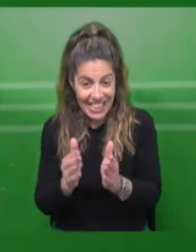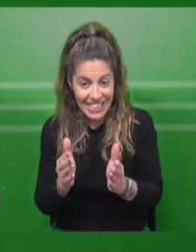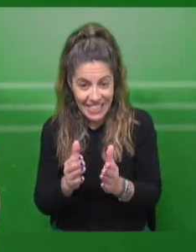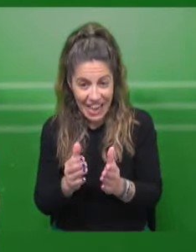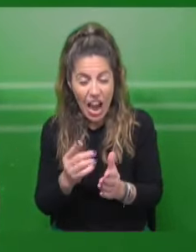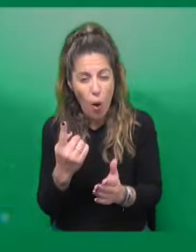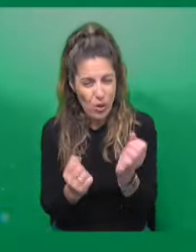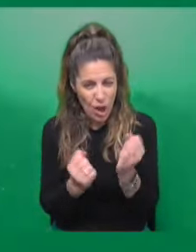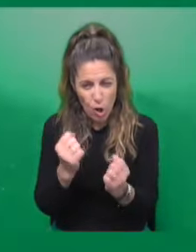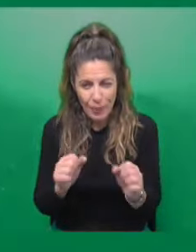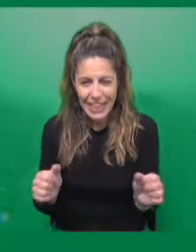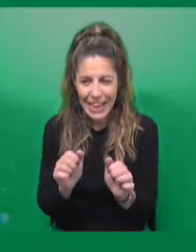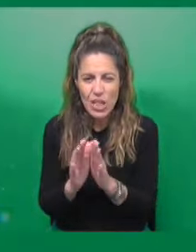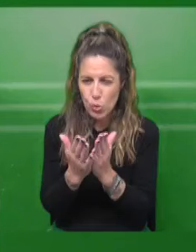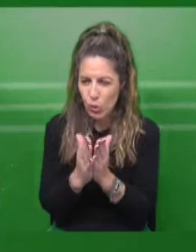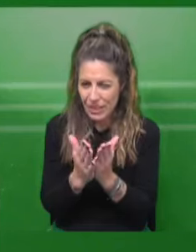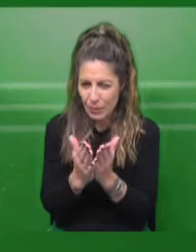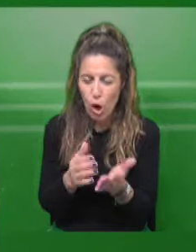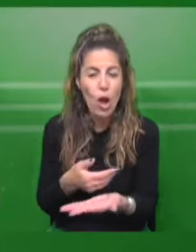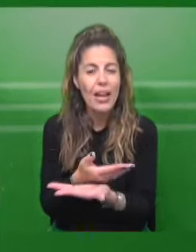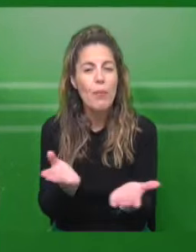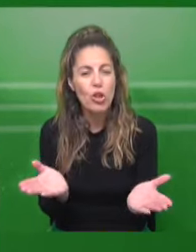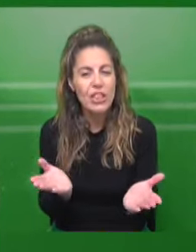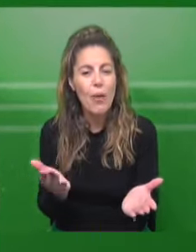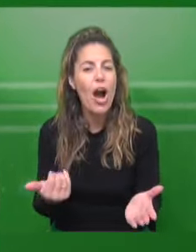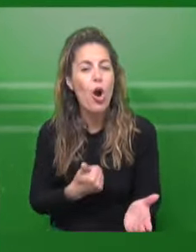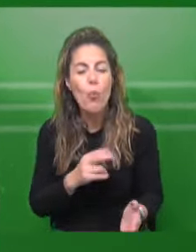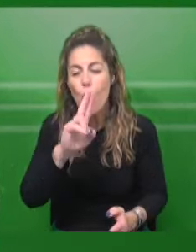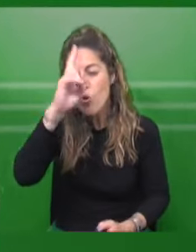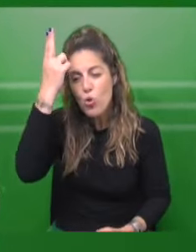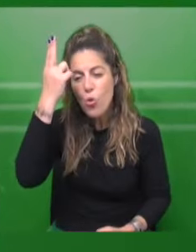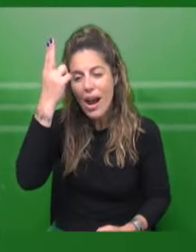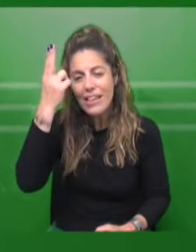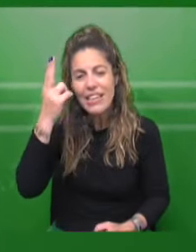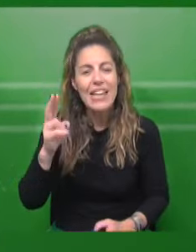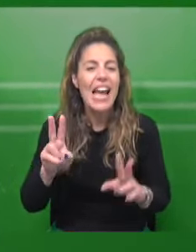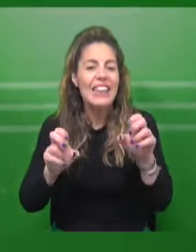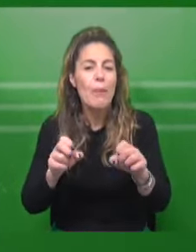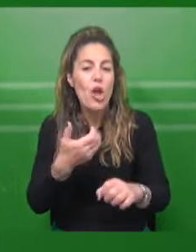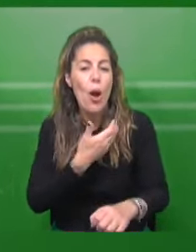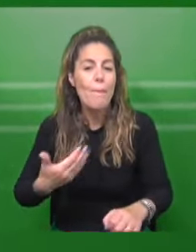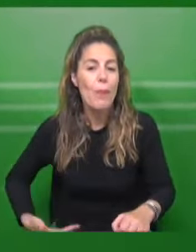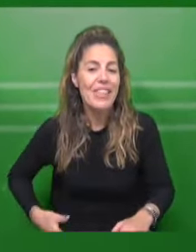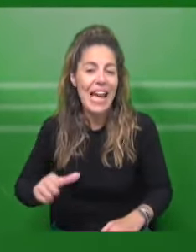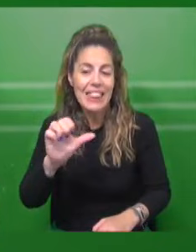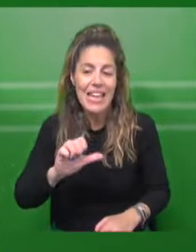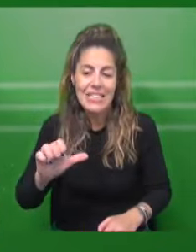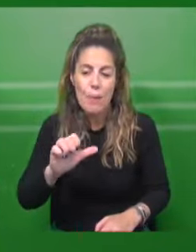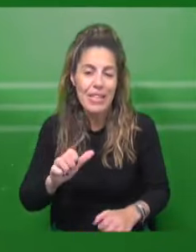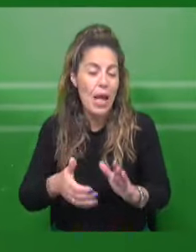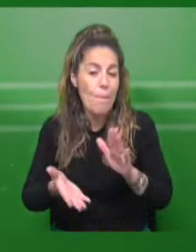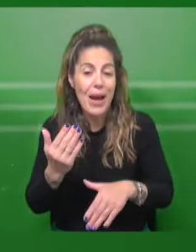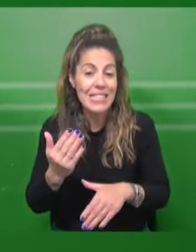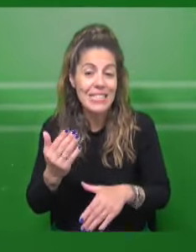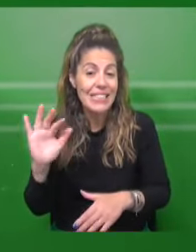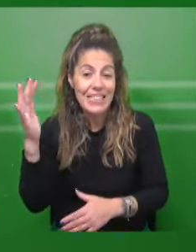un libro se te acordas no cuando que que mostraba cómo Uruguay era cada vez en términos de propiedad de las empresas cada vez más en manos